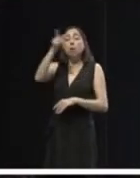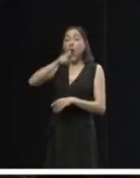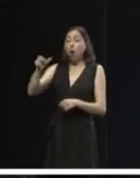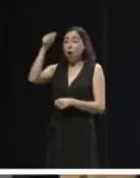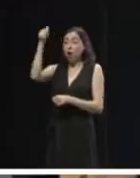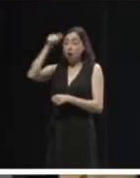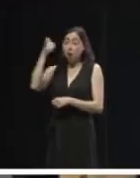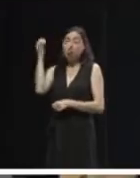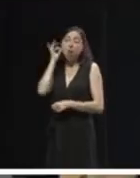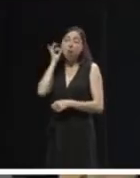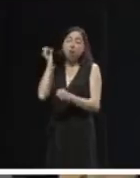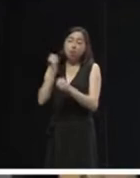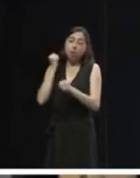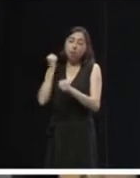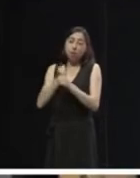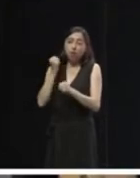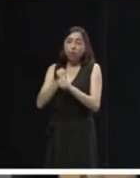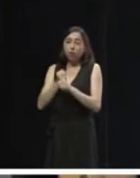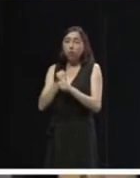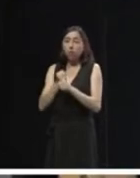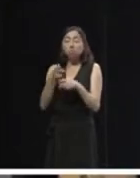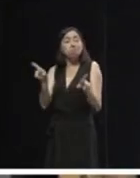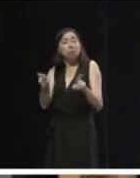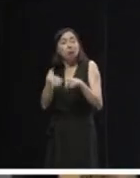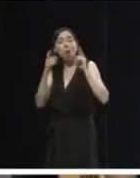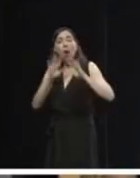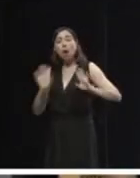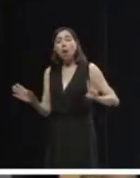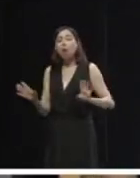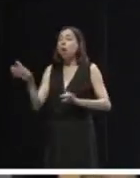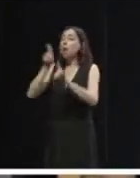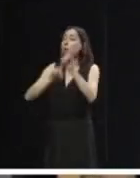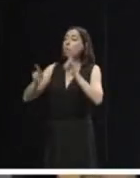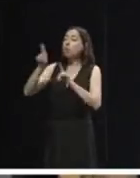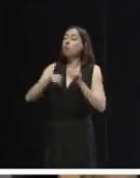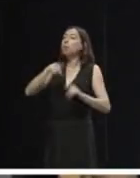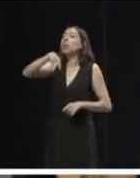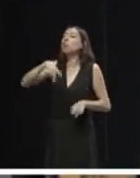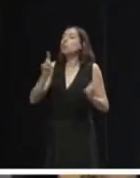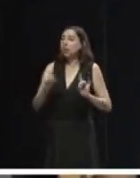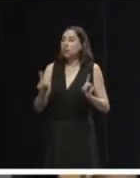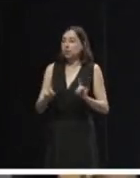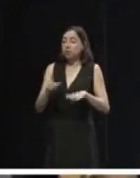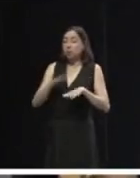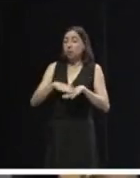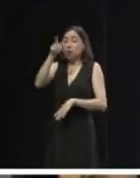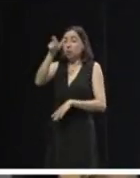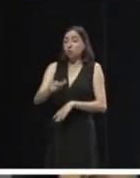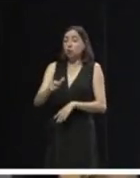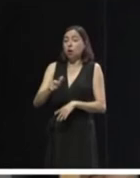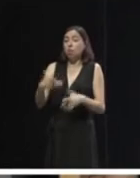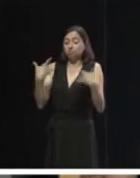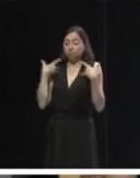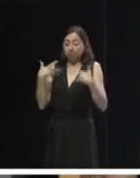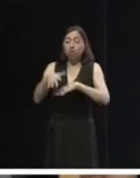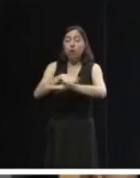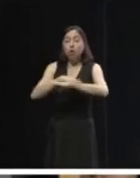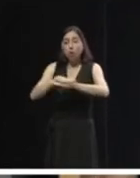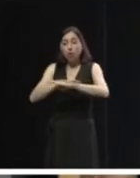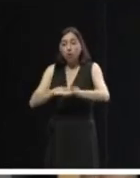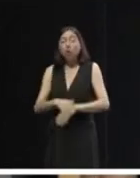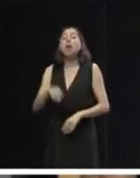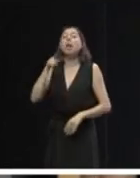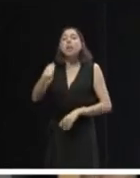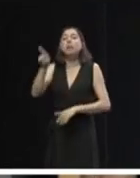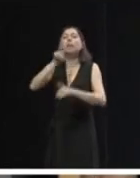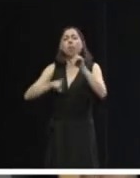a las trabajadoras no importa. El problema no es ese para quien gobierna. Y ese es el problema